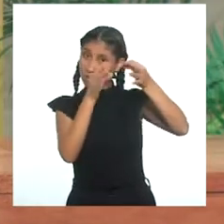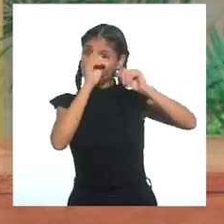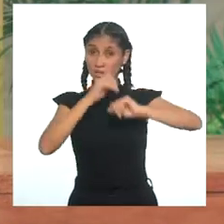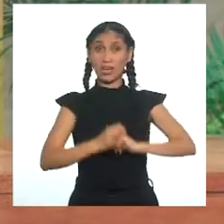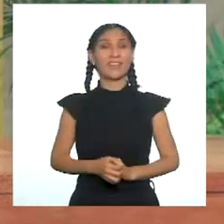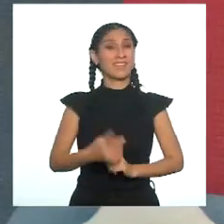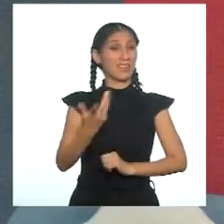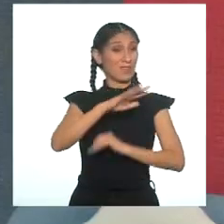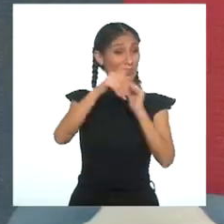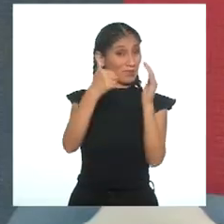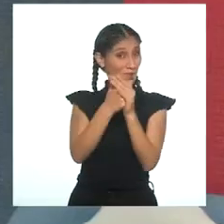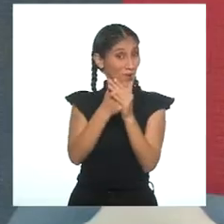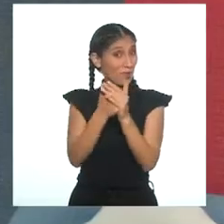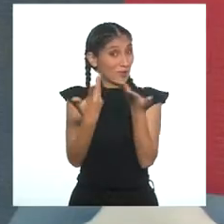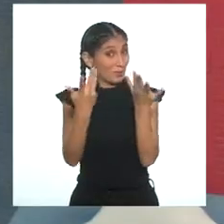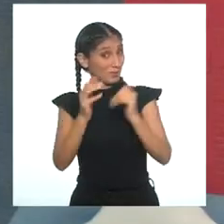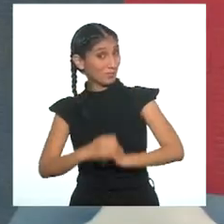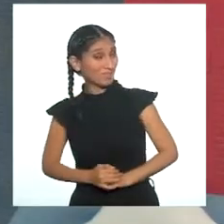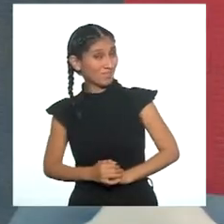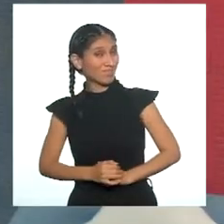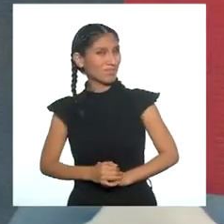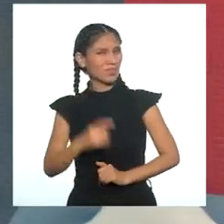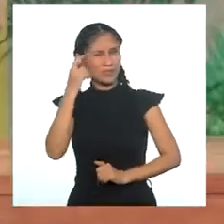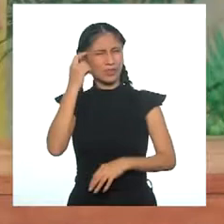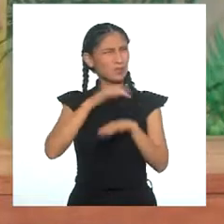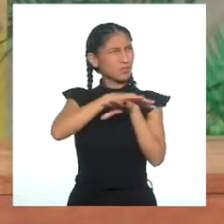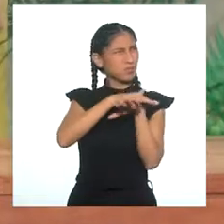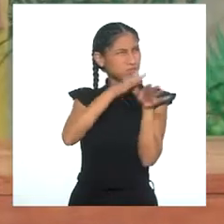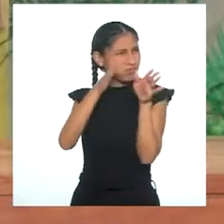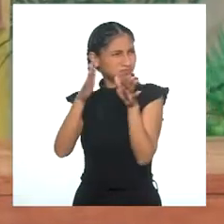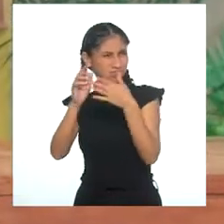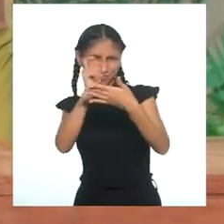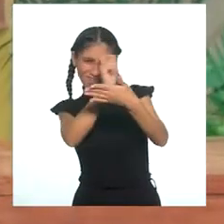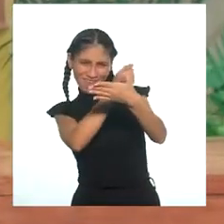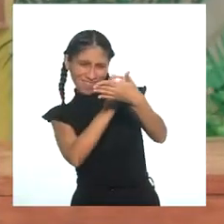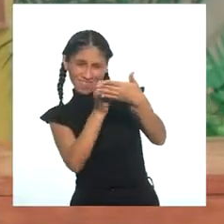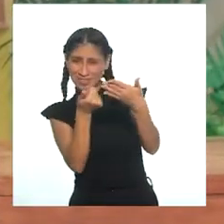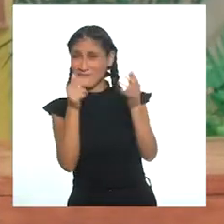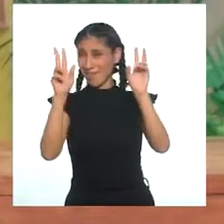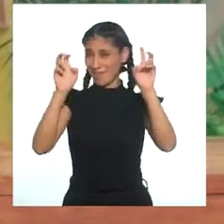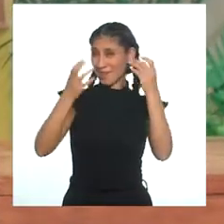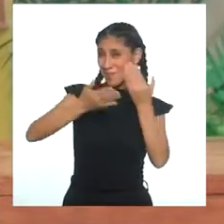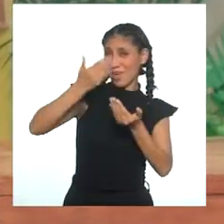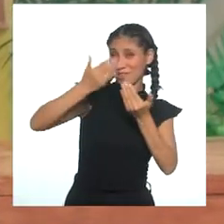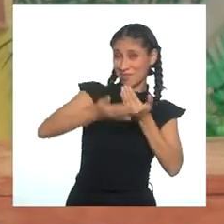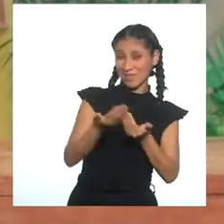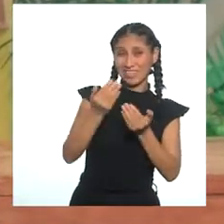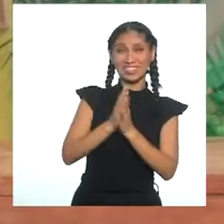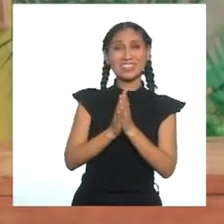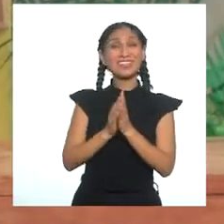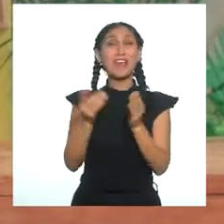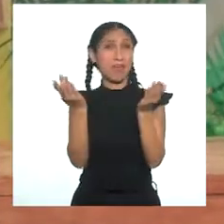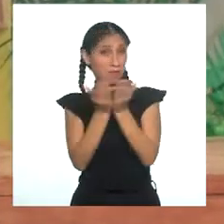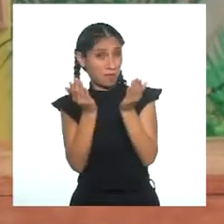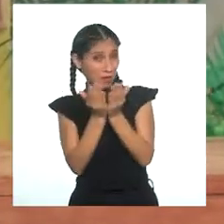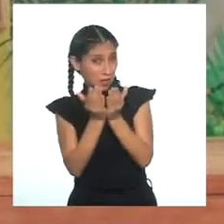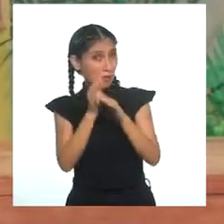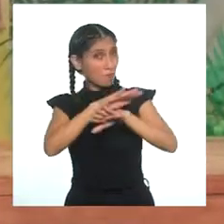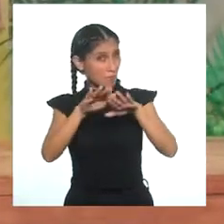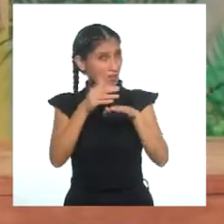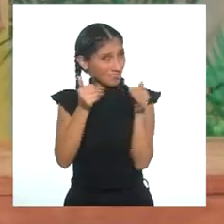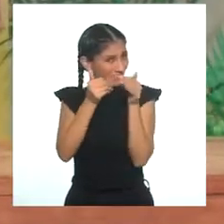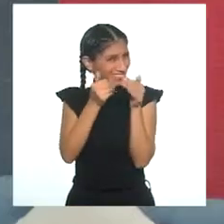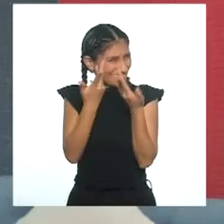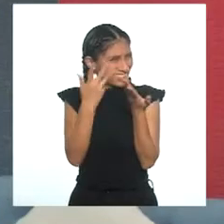nuestro... ¿Por qué nos hemos propuesto una cosa así? Digamos que el tema es sencillo y hemos salido hace poco del cole, así que lo